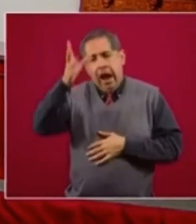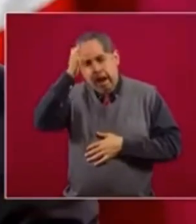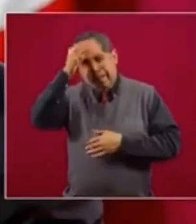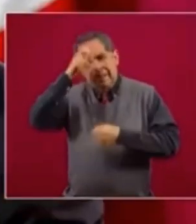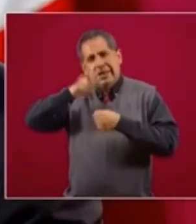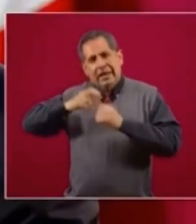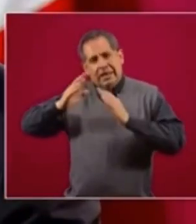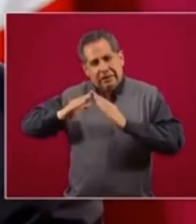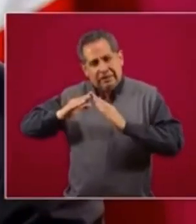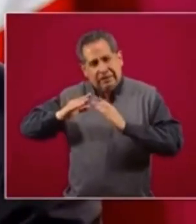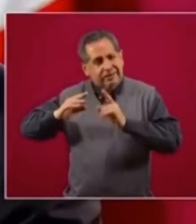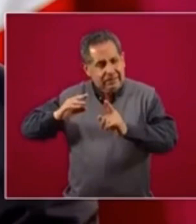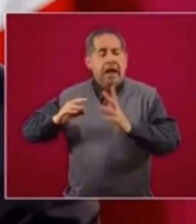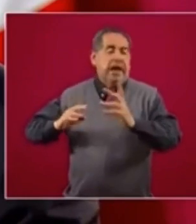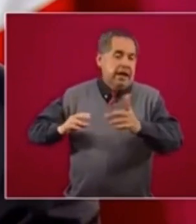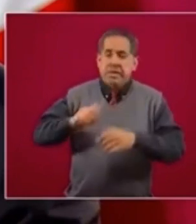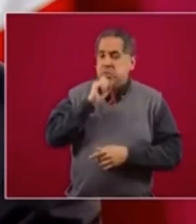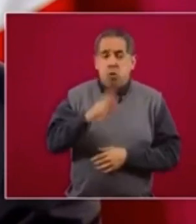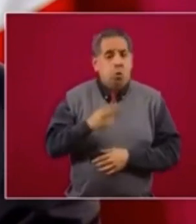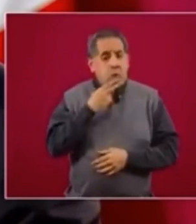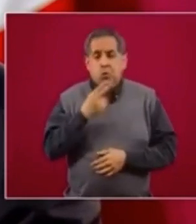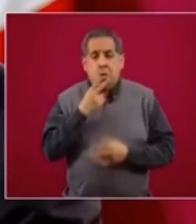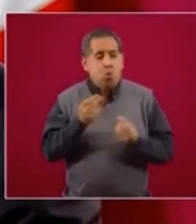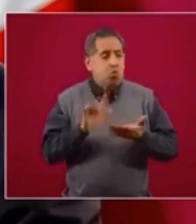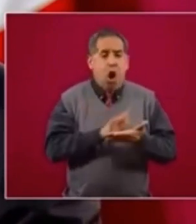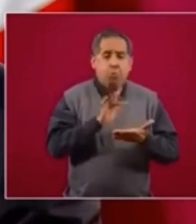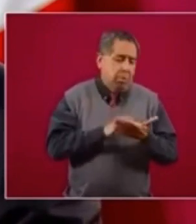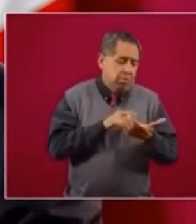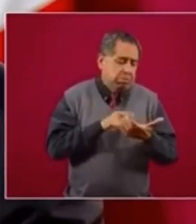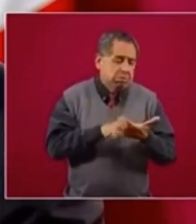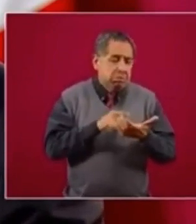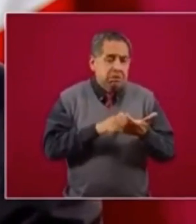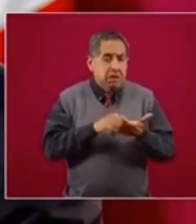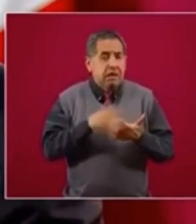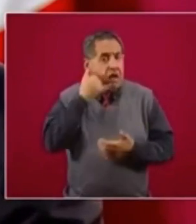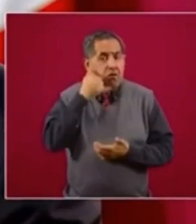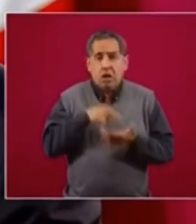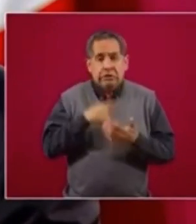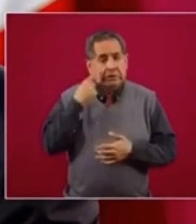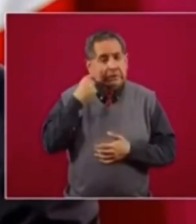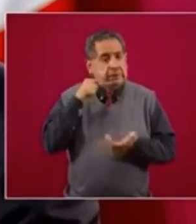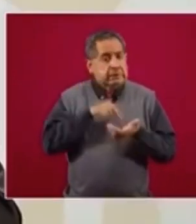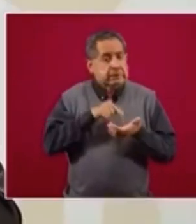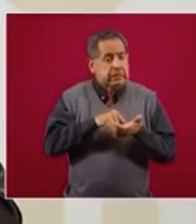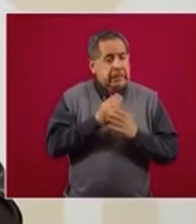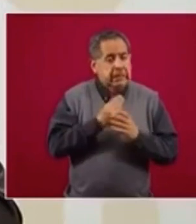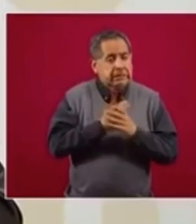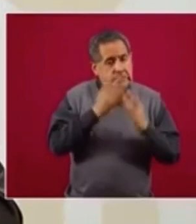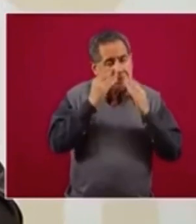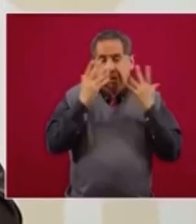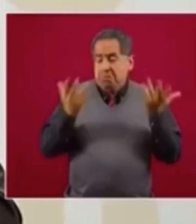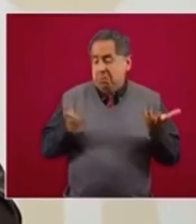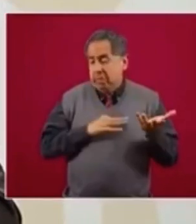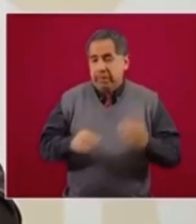incluso fue la herramienta más utilizada para seguir sus clases, el teléfono celular. En